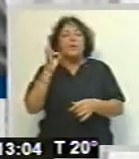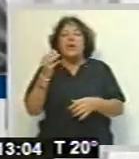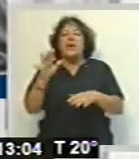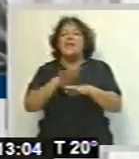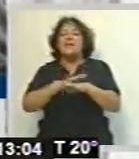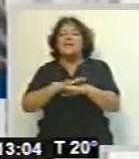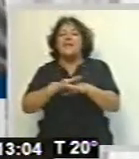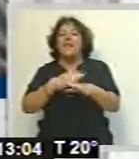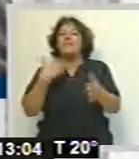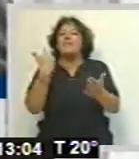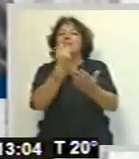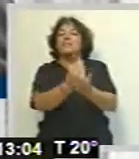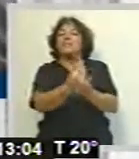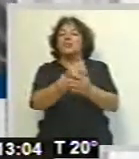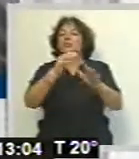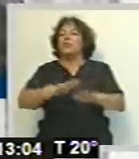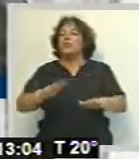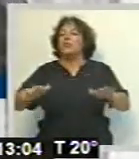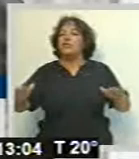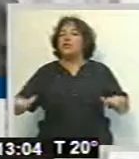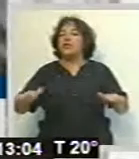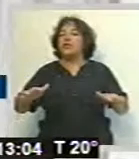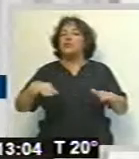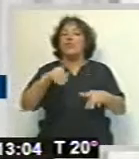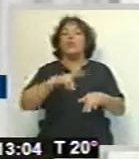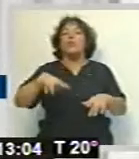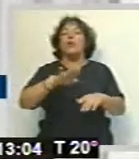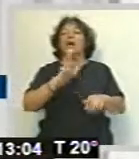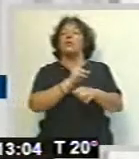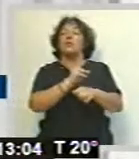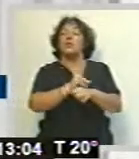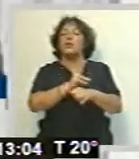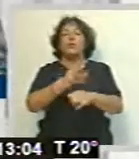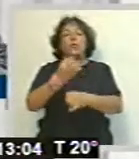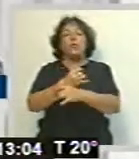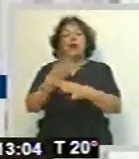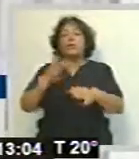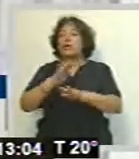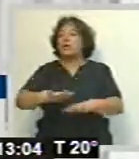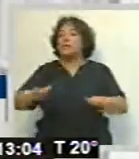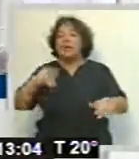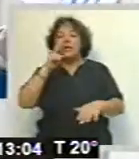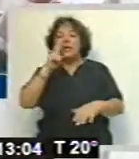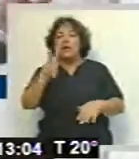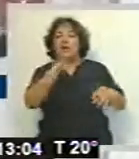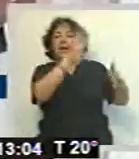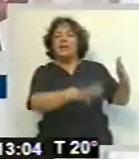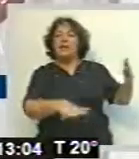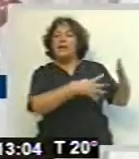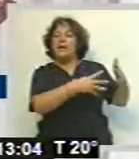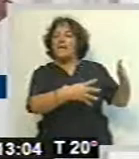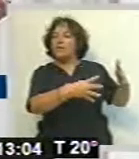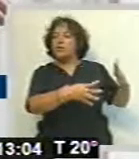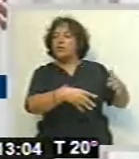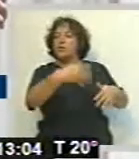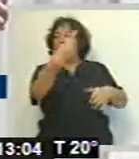de participación de los chicos en centros de cuidado y de educación inicial. Quiero que vean este gráfico. Entre el primer